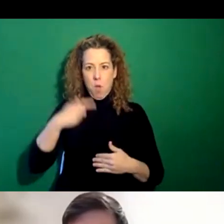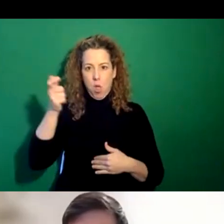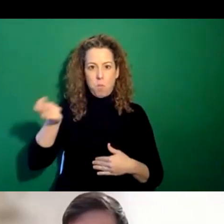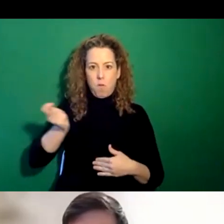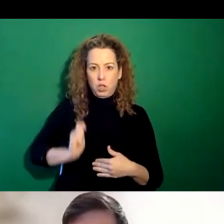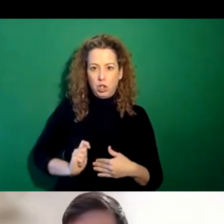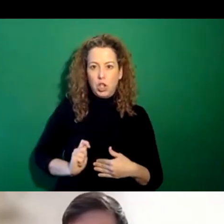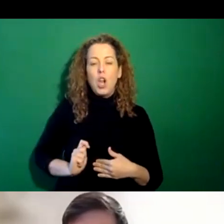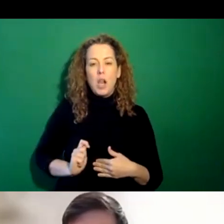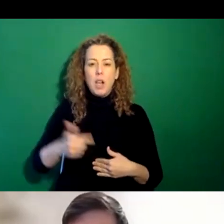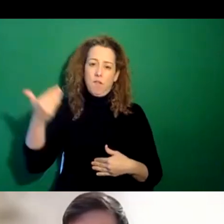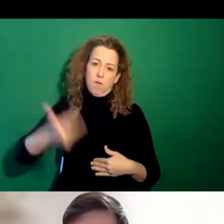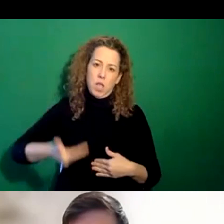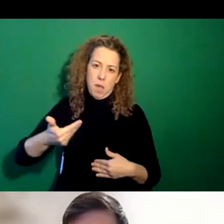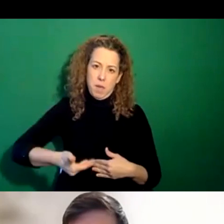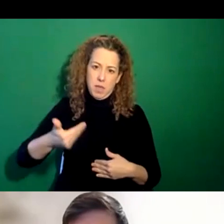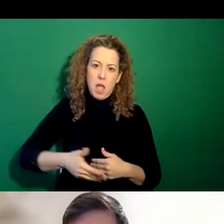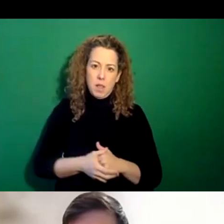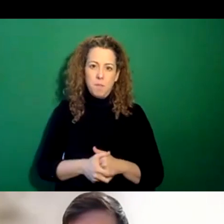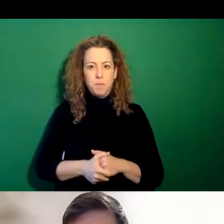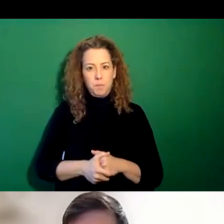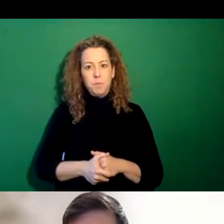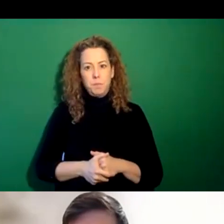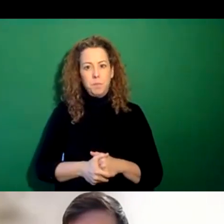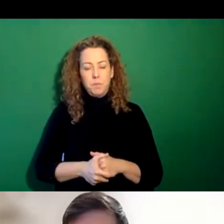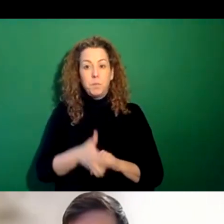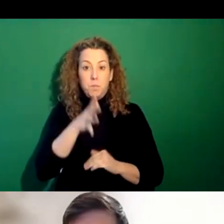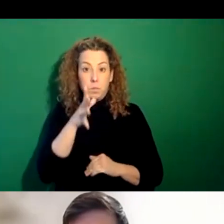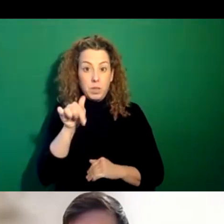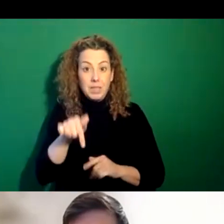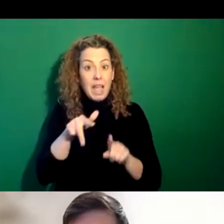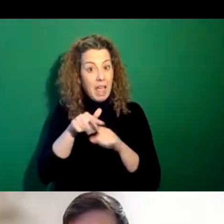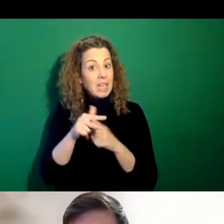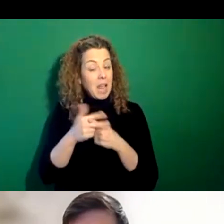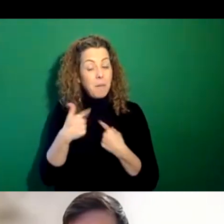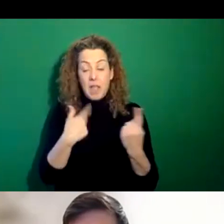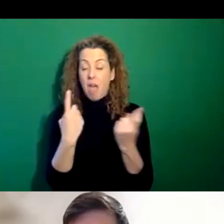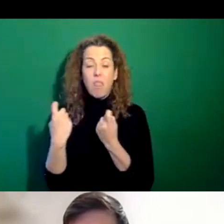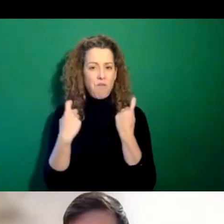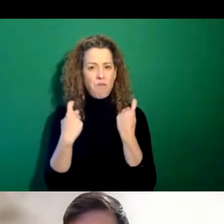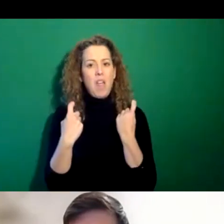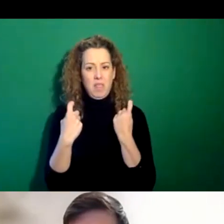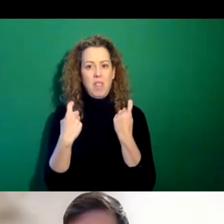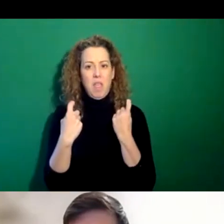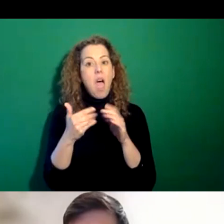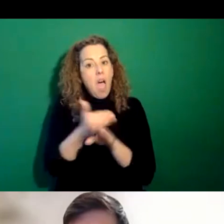profesionales, es fundamental, es fundamental, porque esas son las herramientas que vamos a necesitar